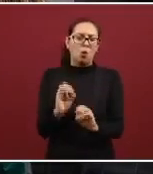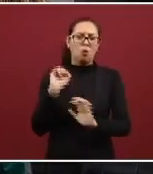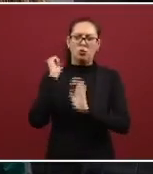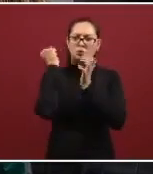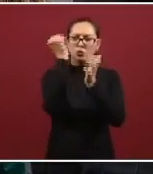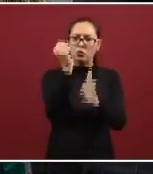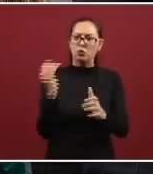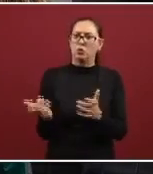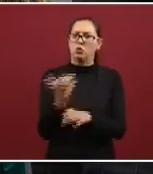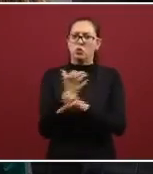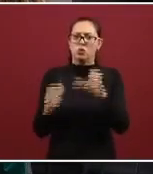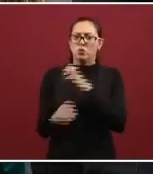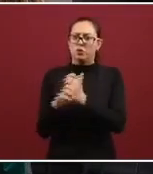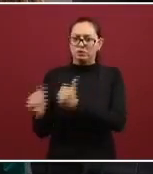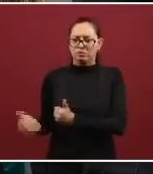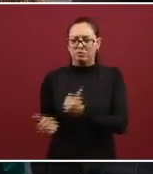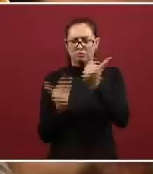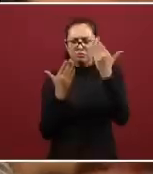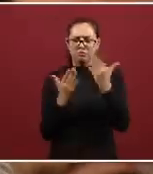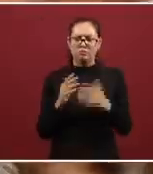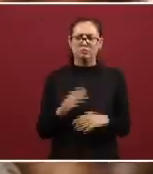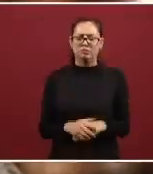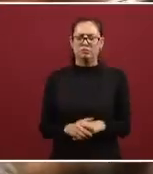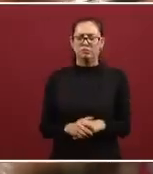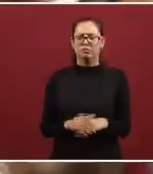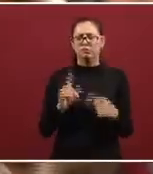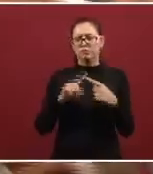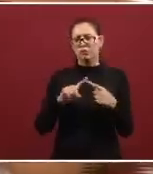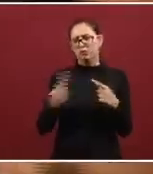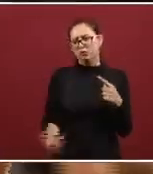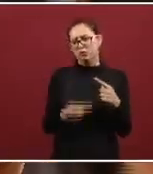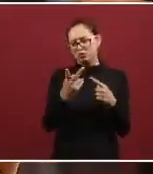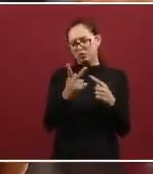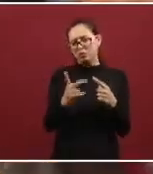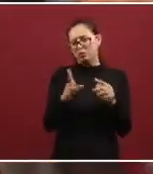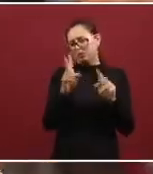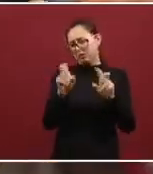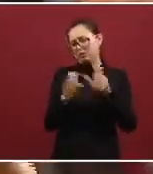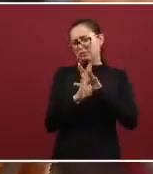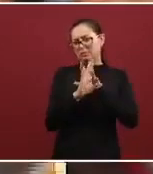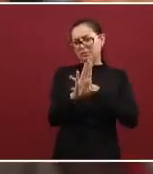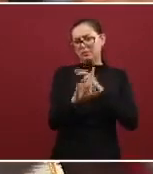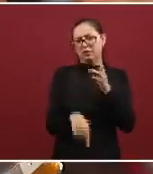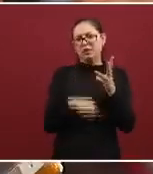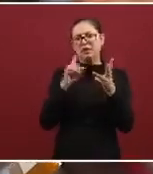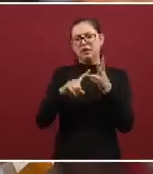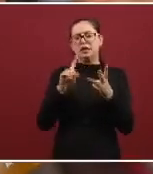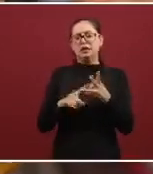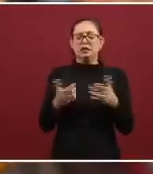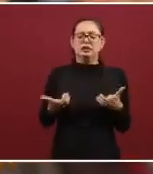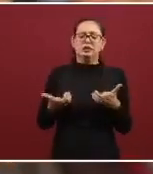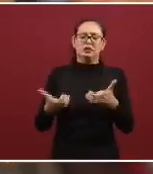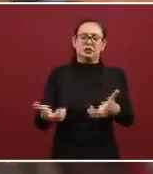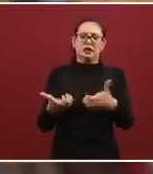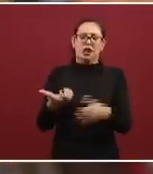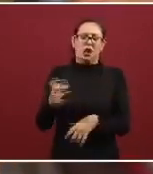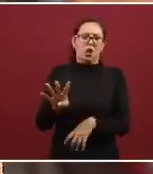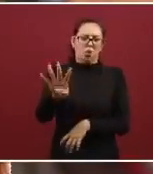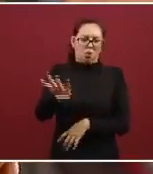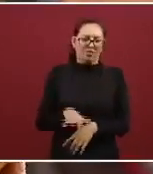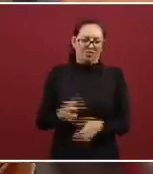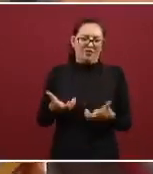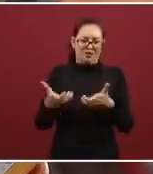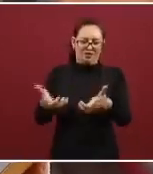allá, para la frontera? Esa sería una pregunta en el tema migratorio. Y sobre la carretera Cuatro Carriles de Sonora,